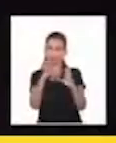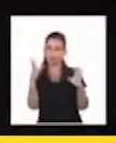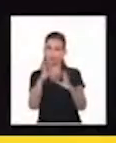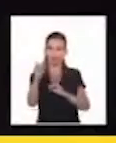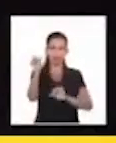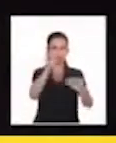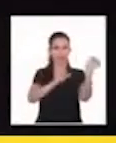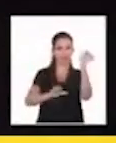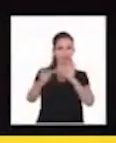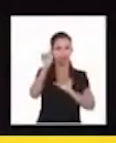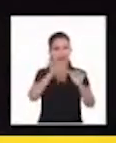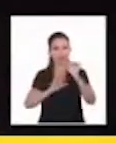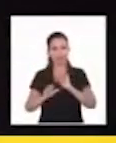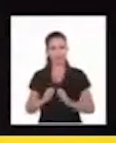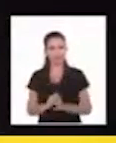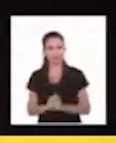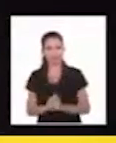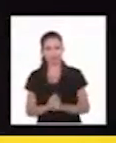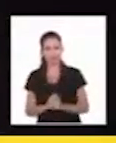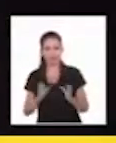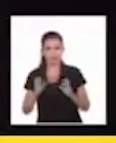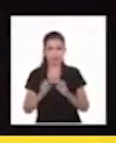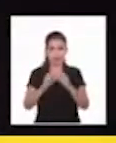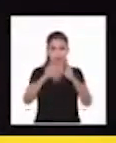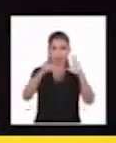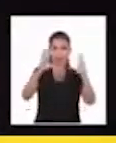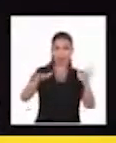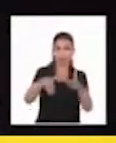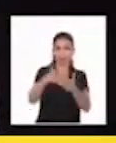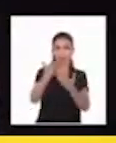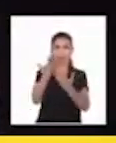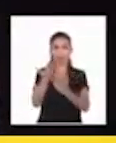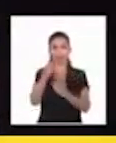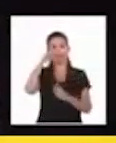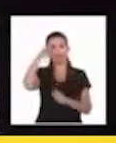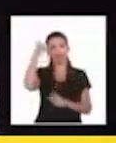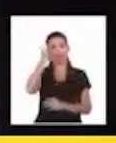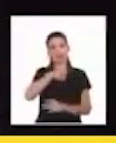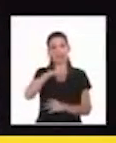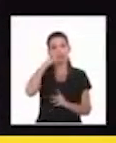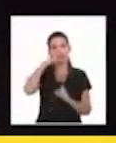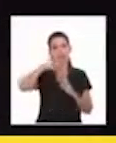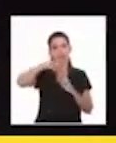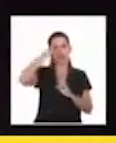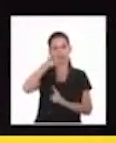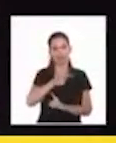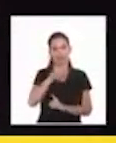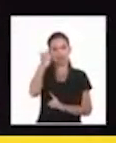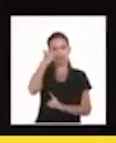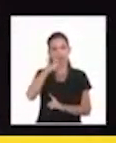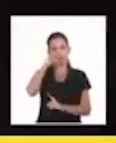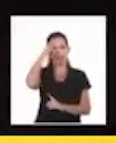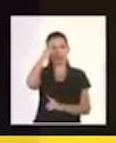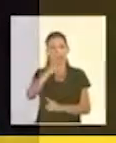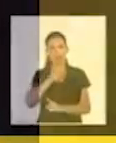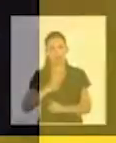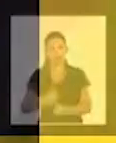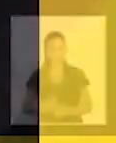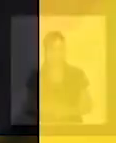validando a un grupo terrorista que mató inocentes que tomó hospitales